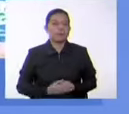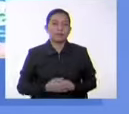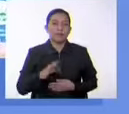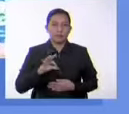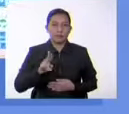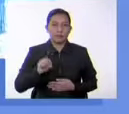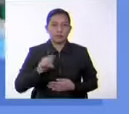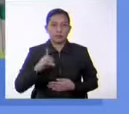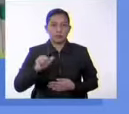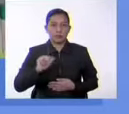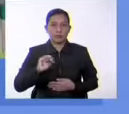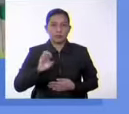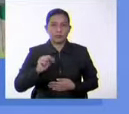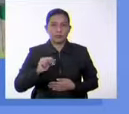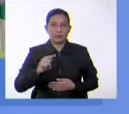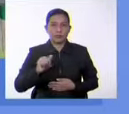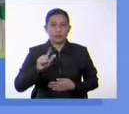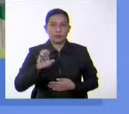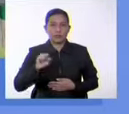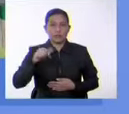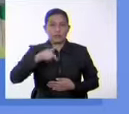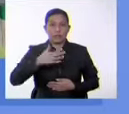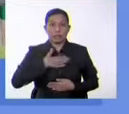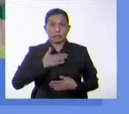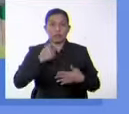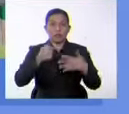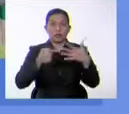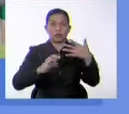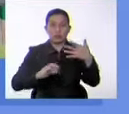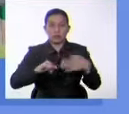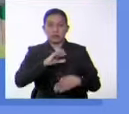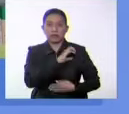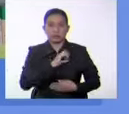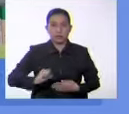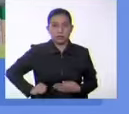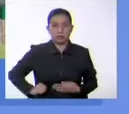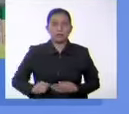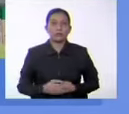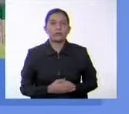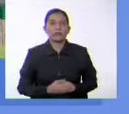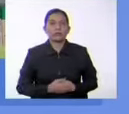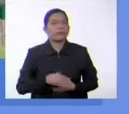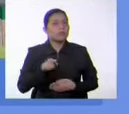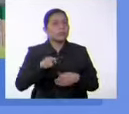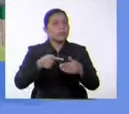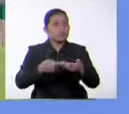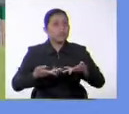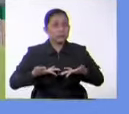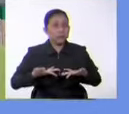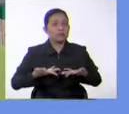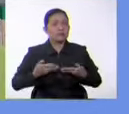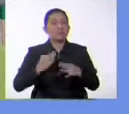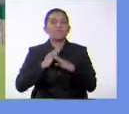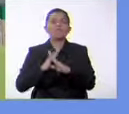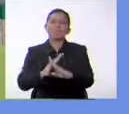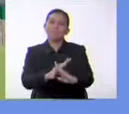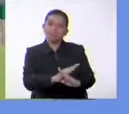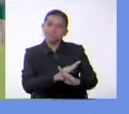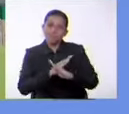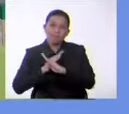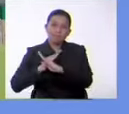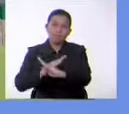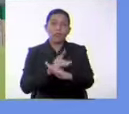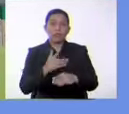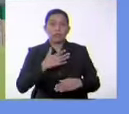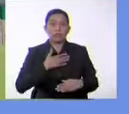República de El Salvador. Estos derechos expresan una protección reforzada. Existen